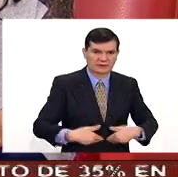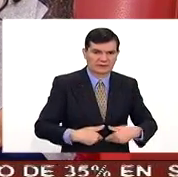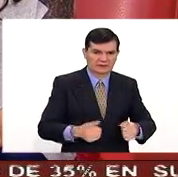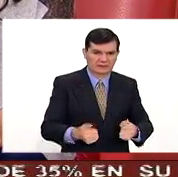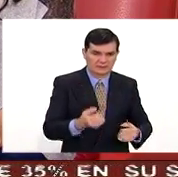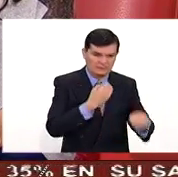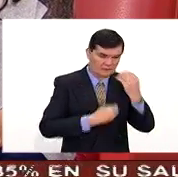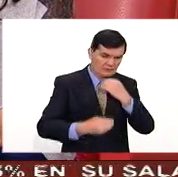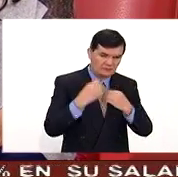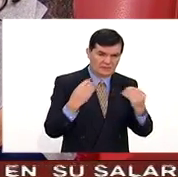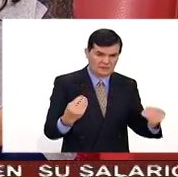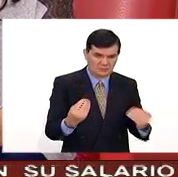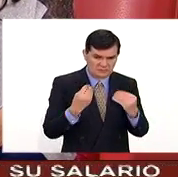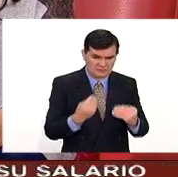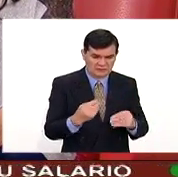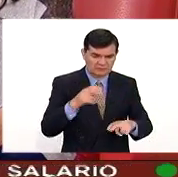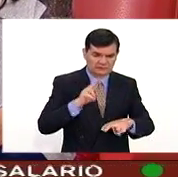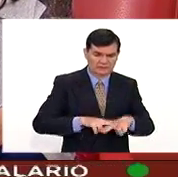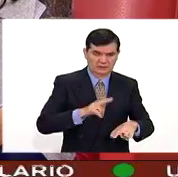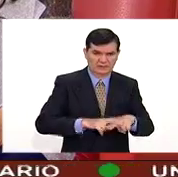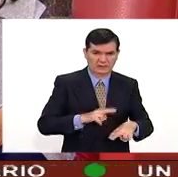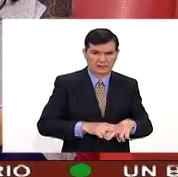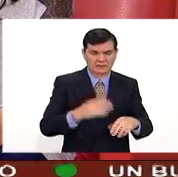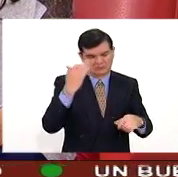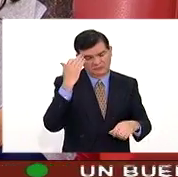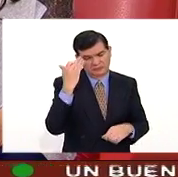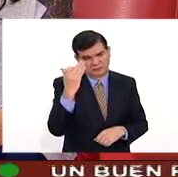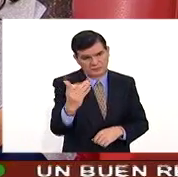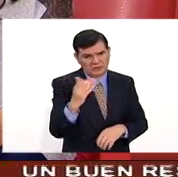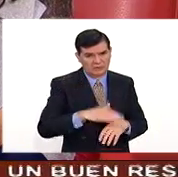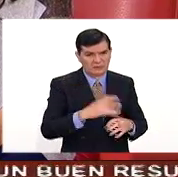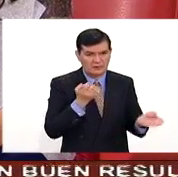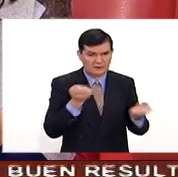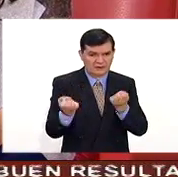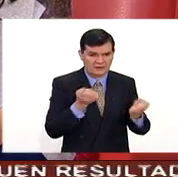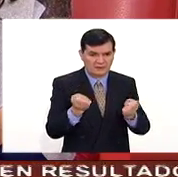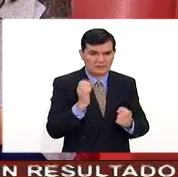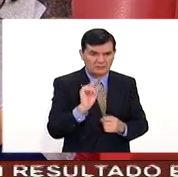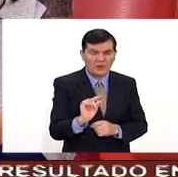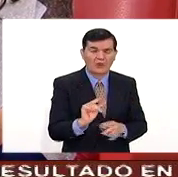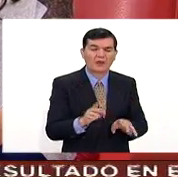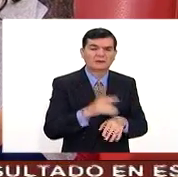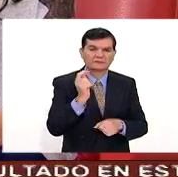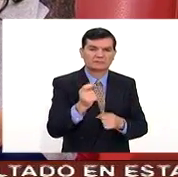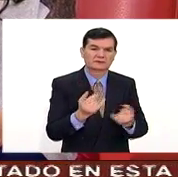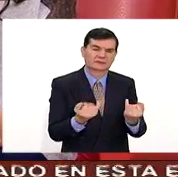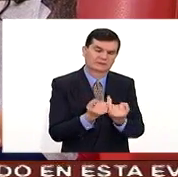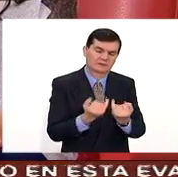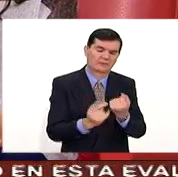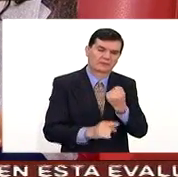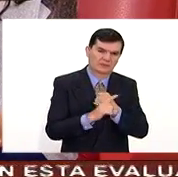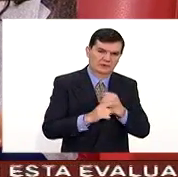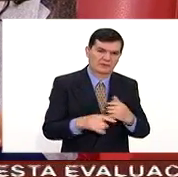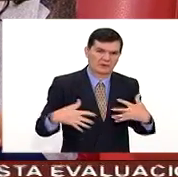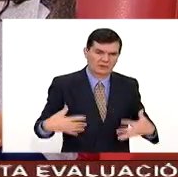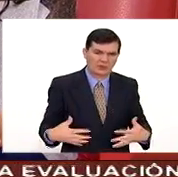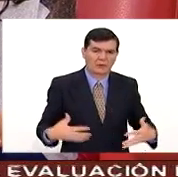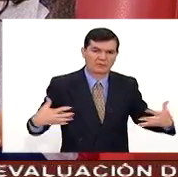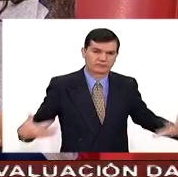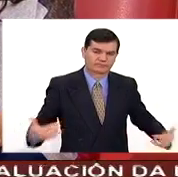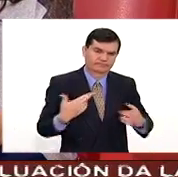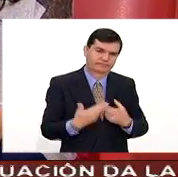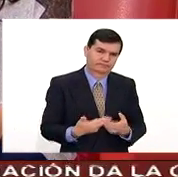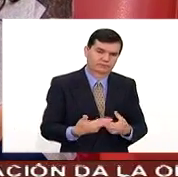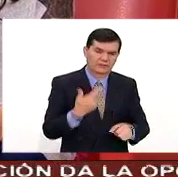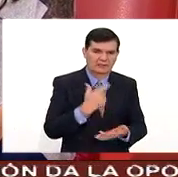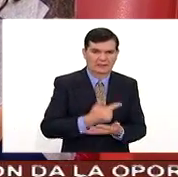Comer mucho, sentarse mucho tiempo y hacer poco son algunas de las causas que conducen a este problema tan grave